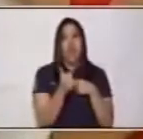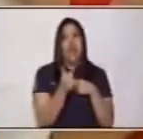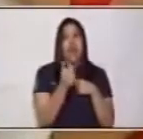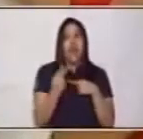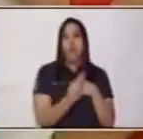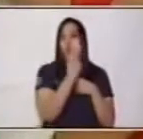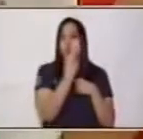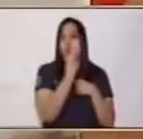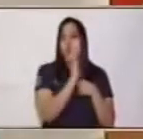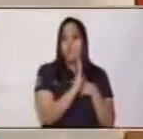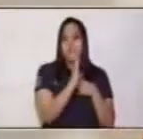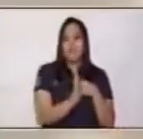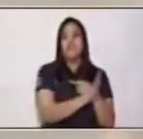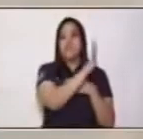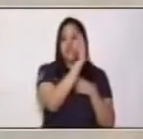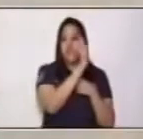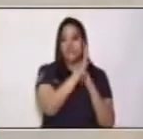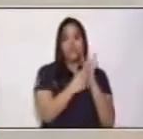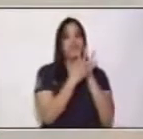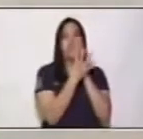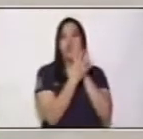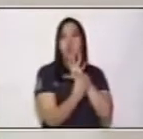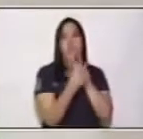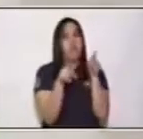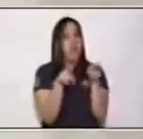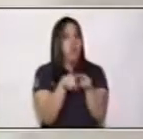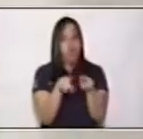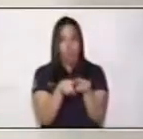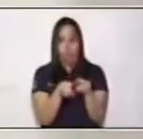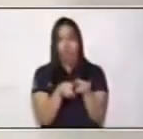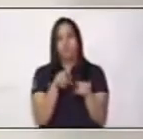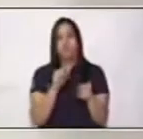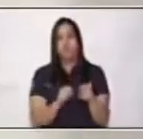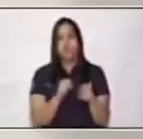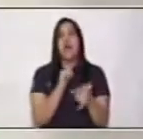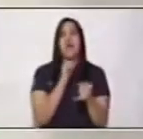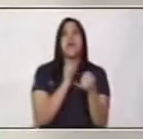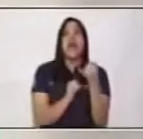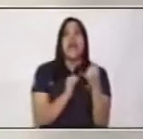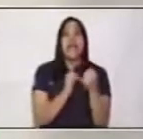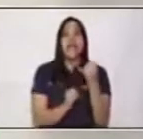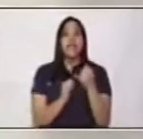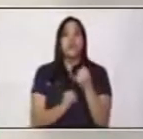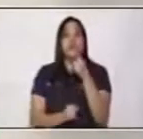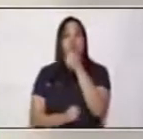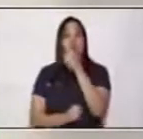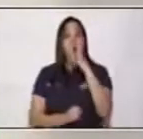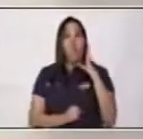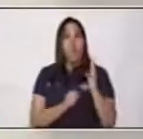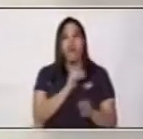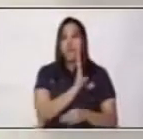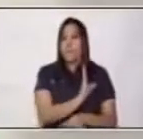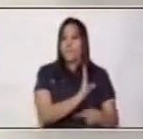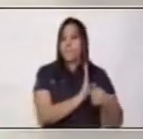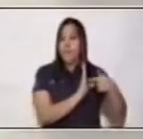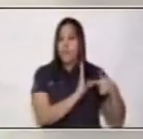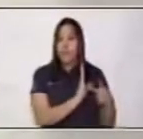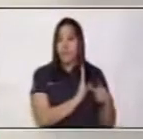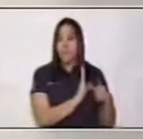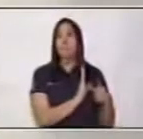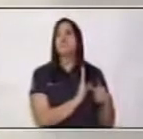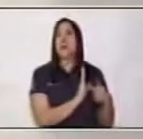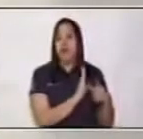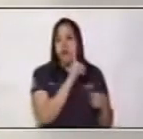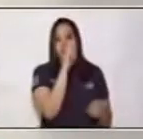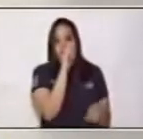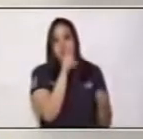B 5. Ya solo nos falta el último término del trinomio, que también indica que es el término